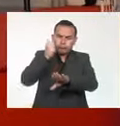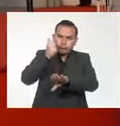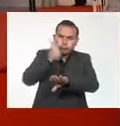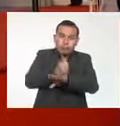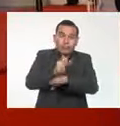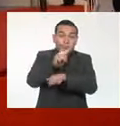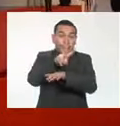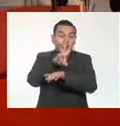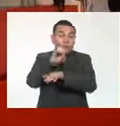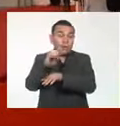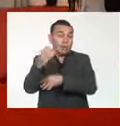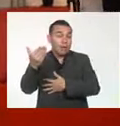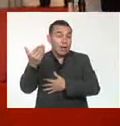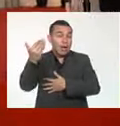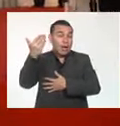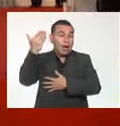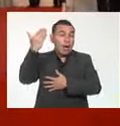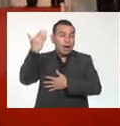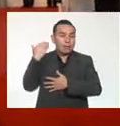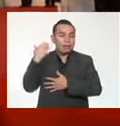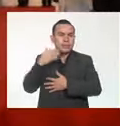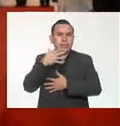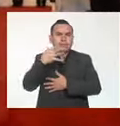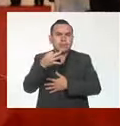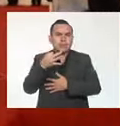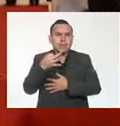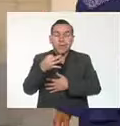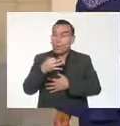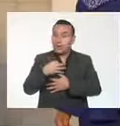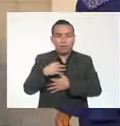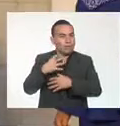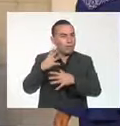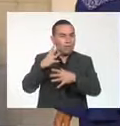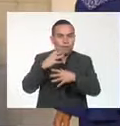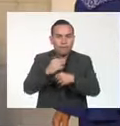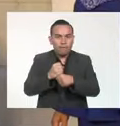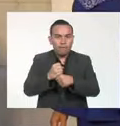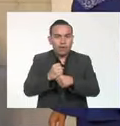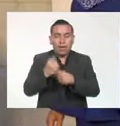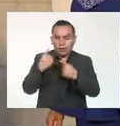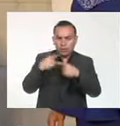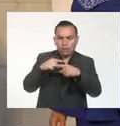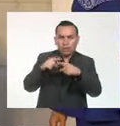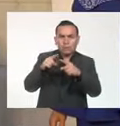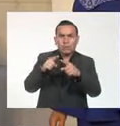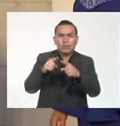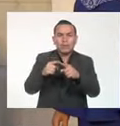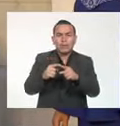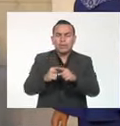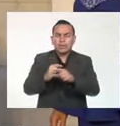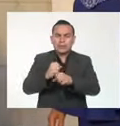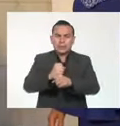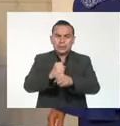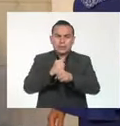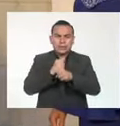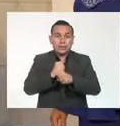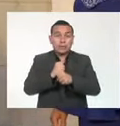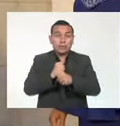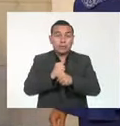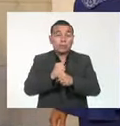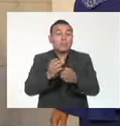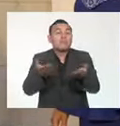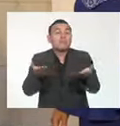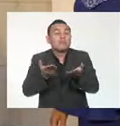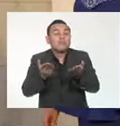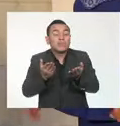años. Por eso no debemos confiarnos. Estamos avanzando por el camino correcto, pero no debemos descuidar,